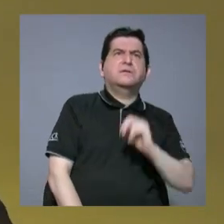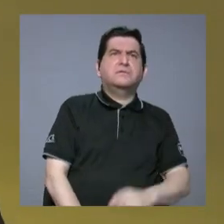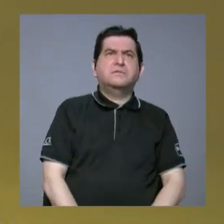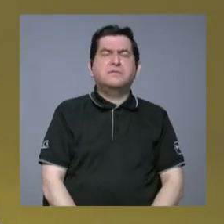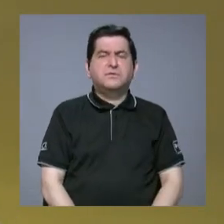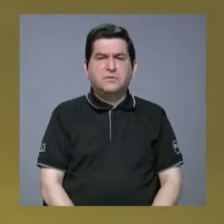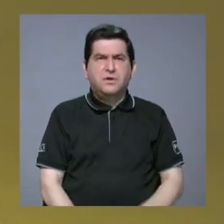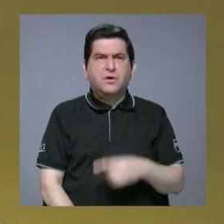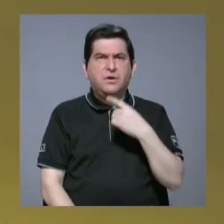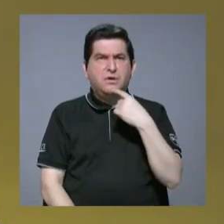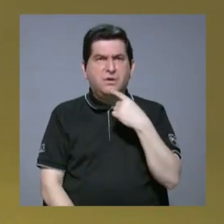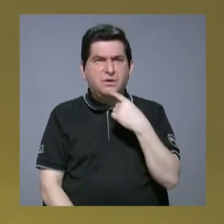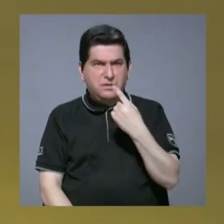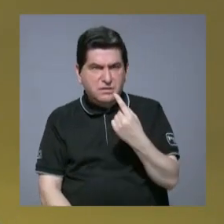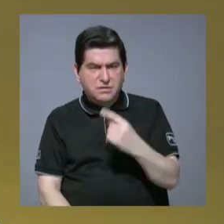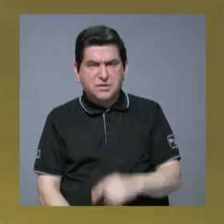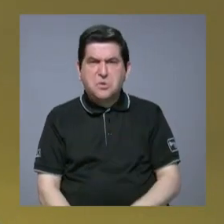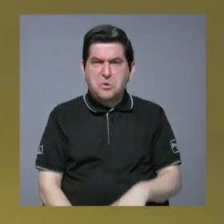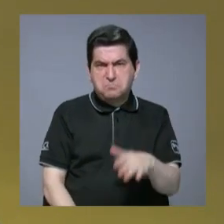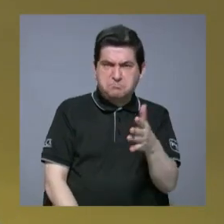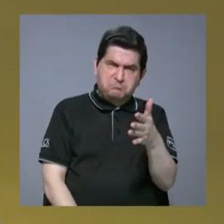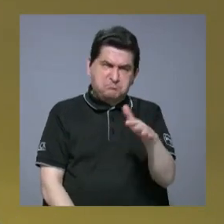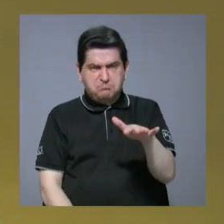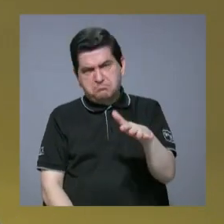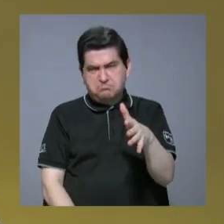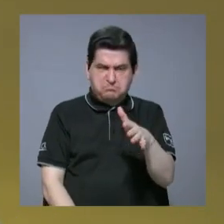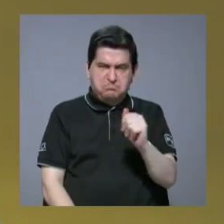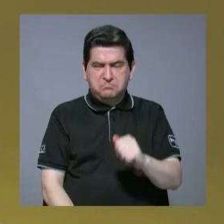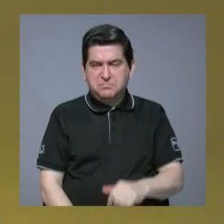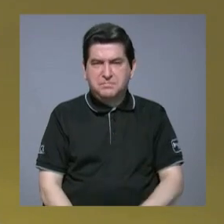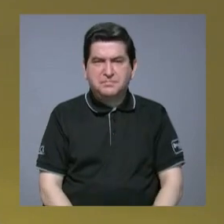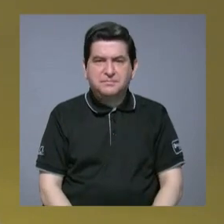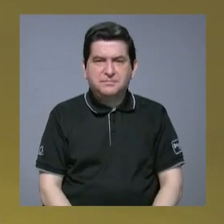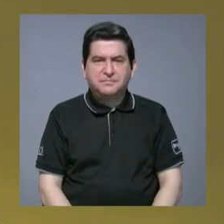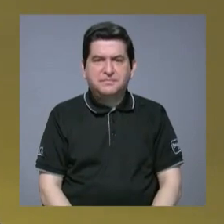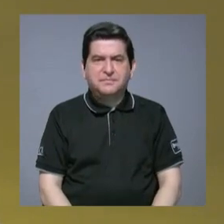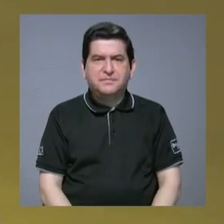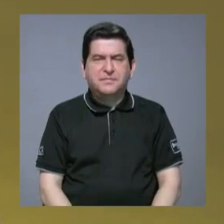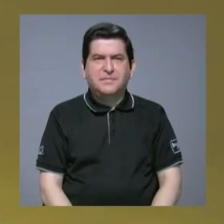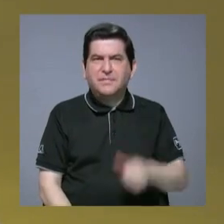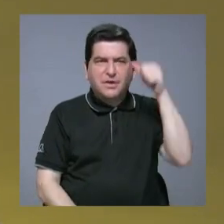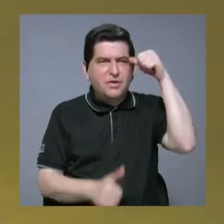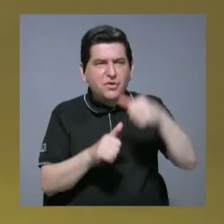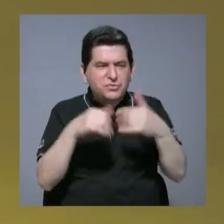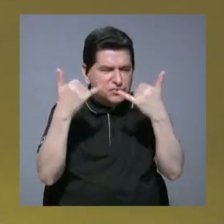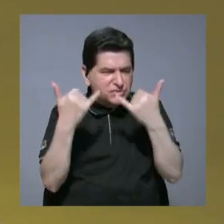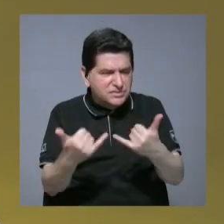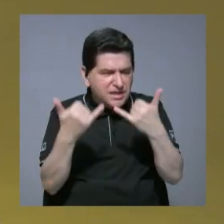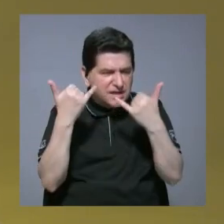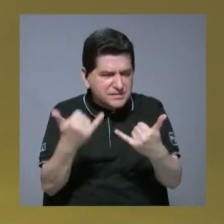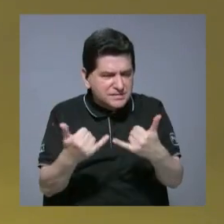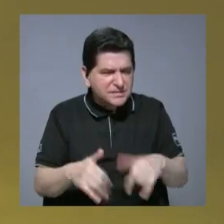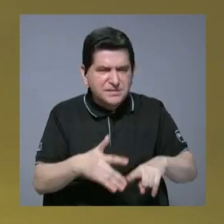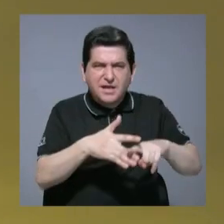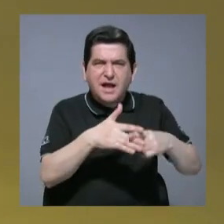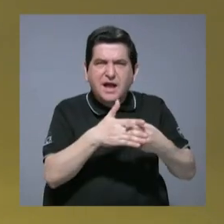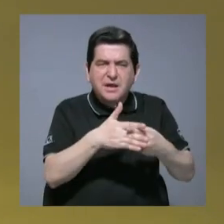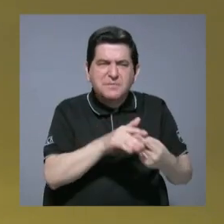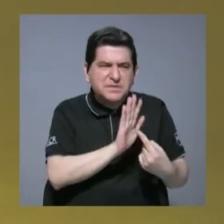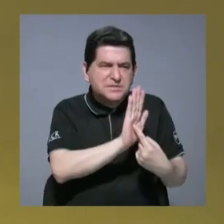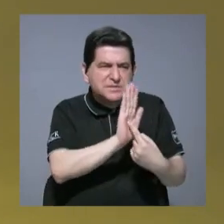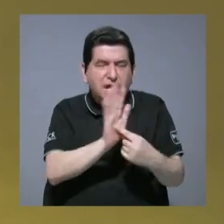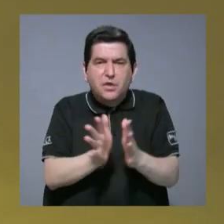entonces le di más o menos, todavía no sé si ya la habían empezado a